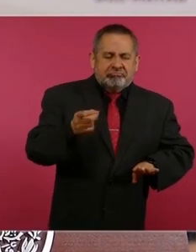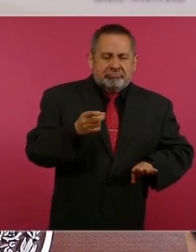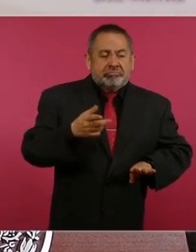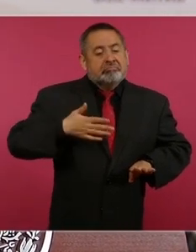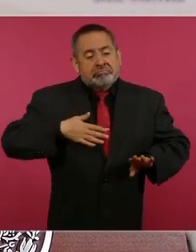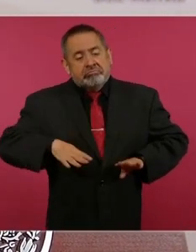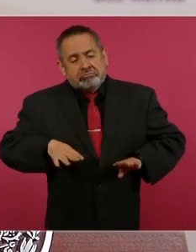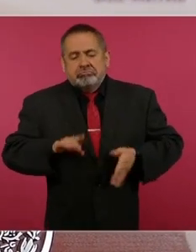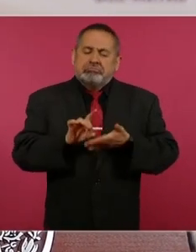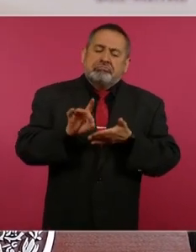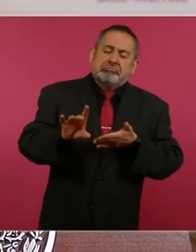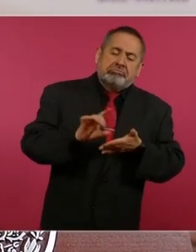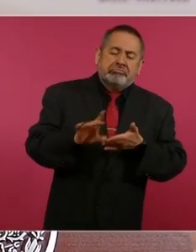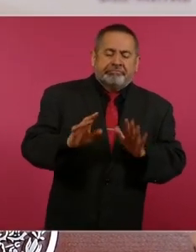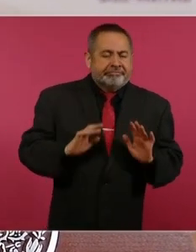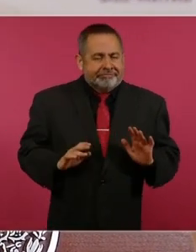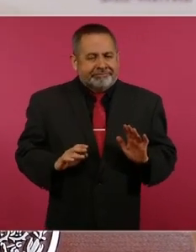económicos, políticos, ¿no?